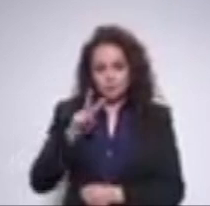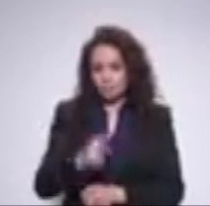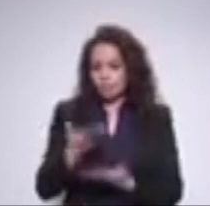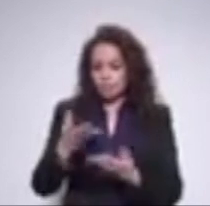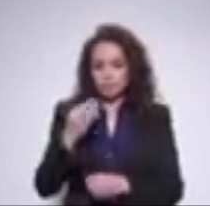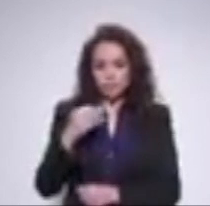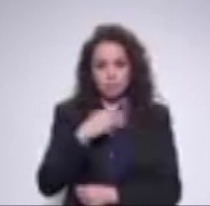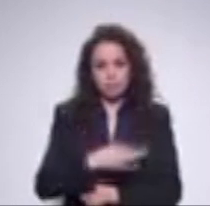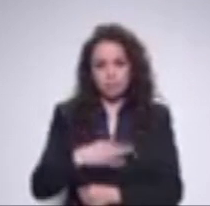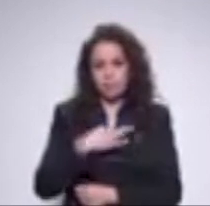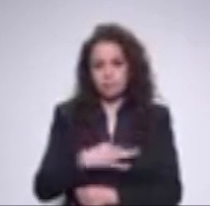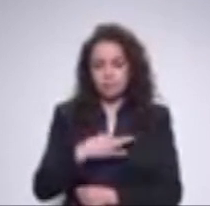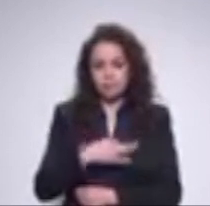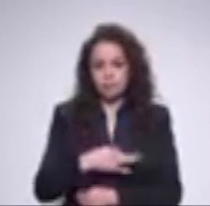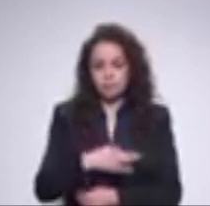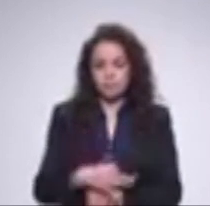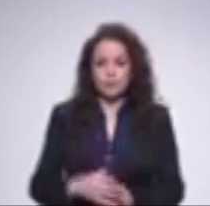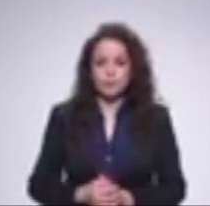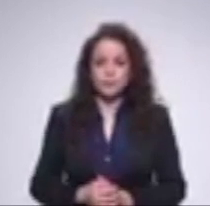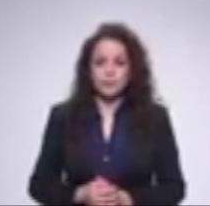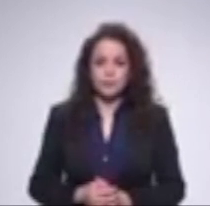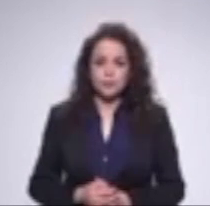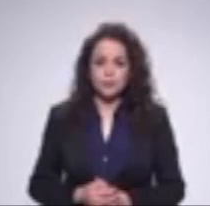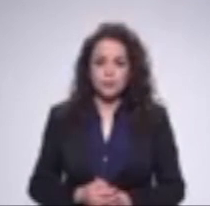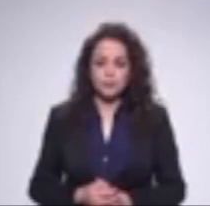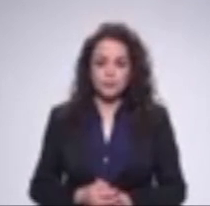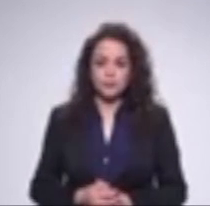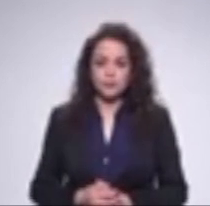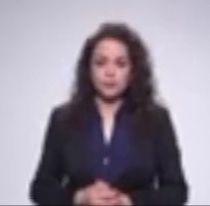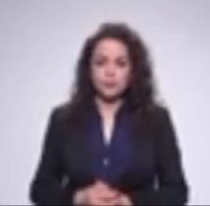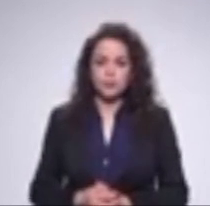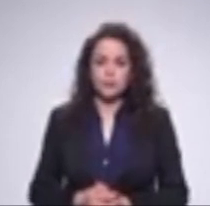Enhorabuena por lograr este consenso. El consenso significa